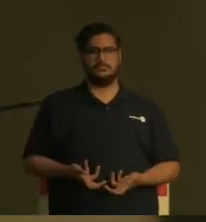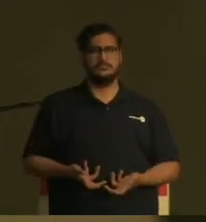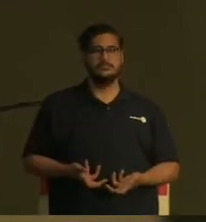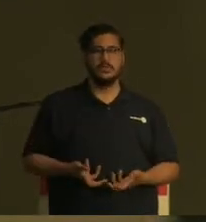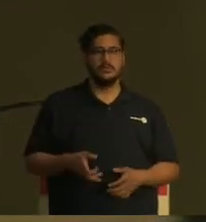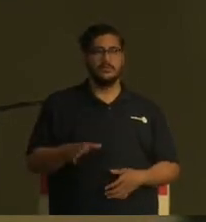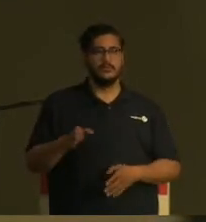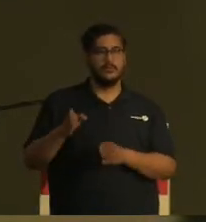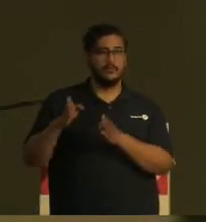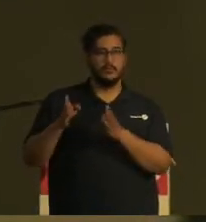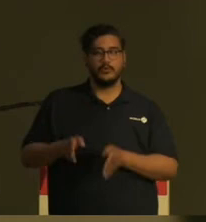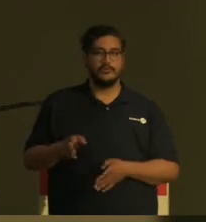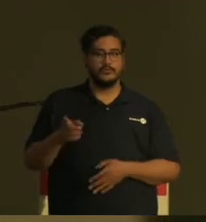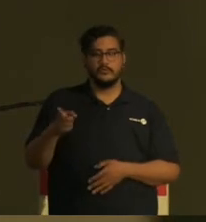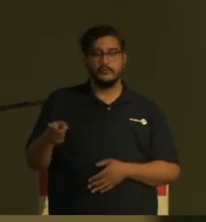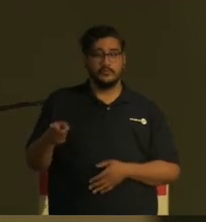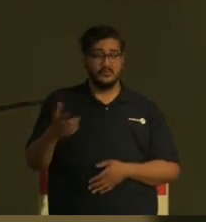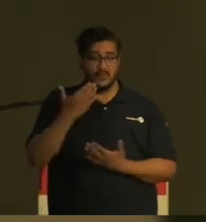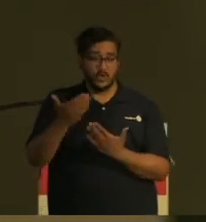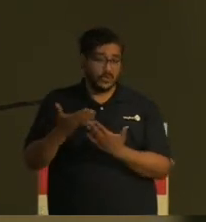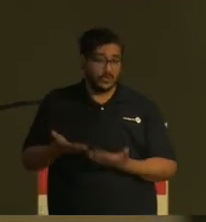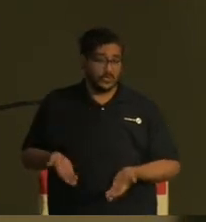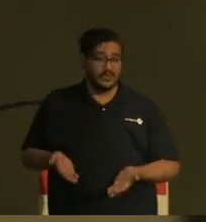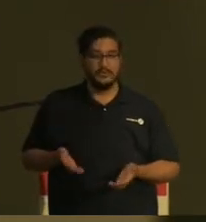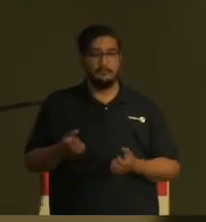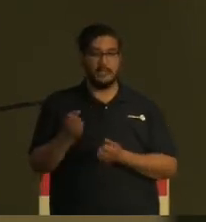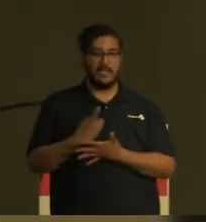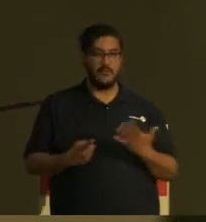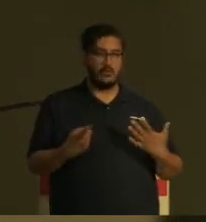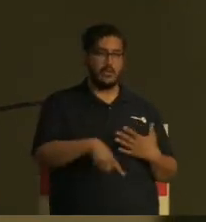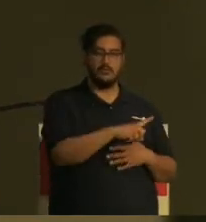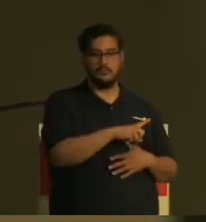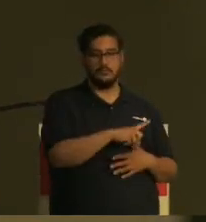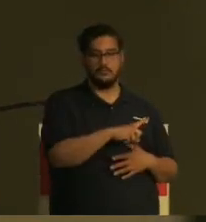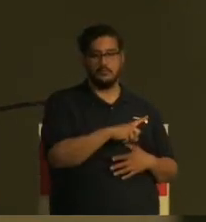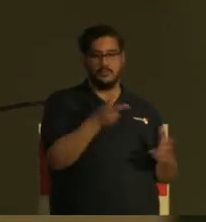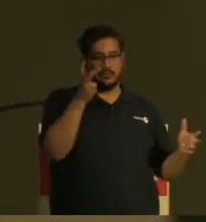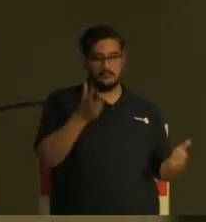la víctima era buena y los demás eran malos, ¿no? Era como muy,